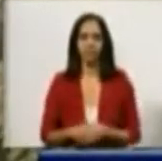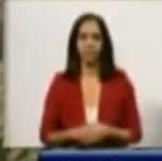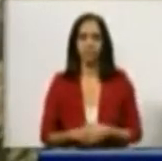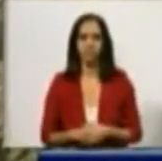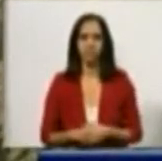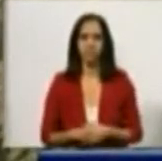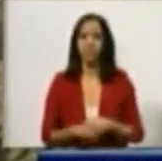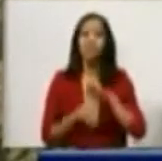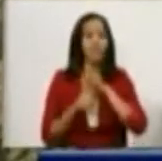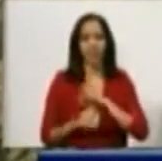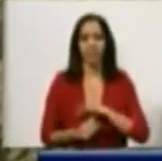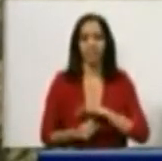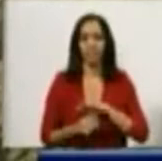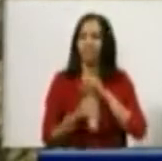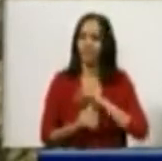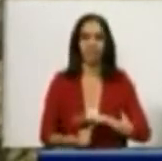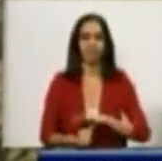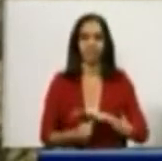fracasé